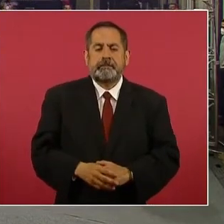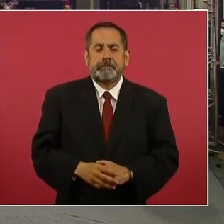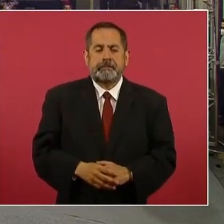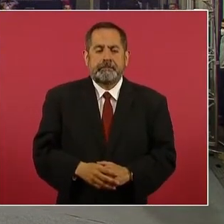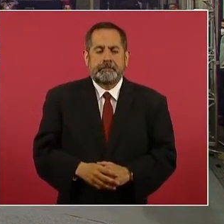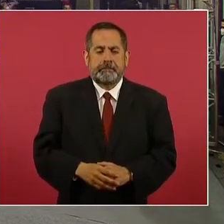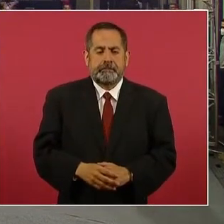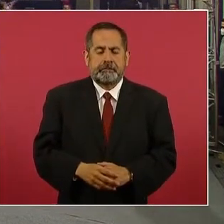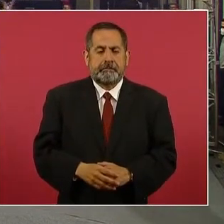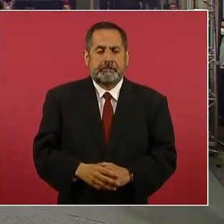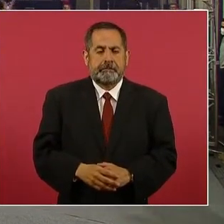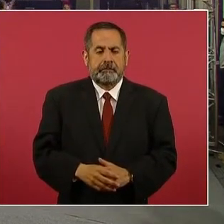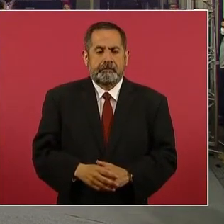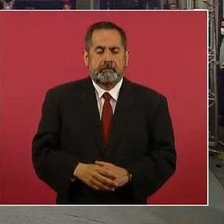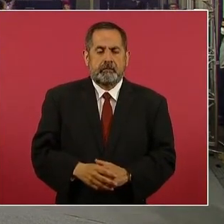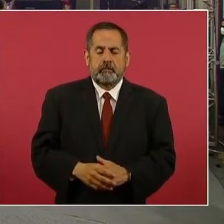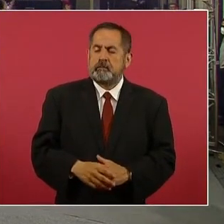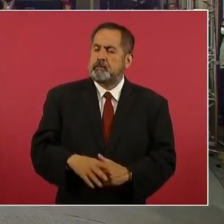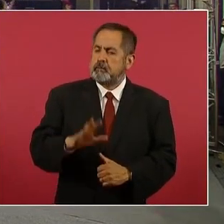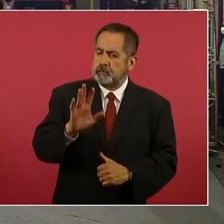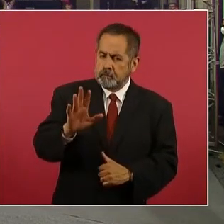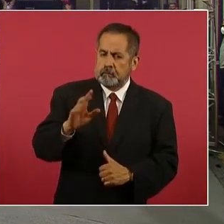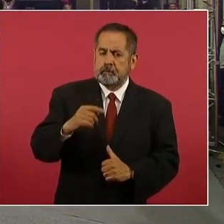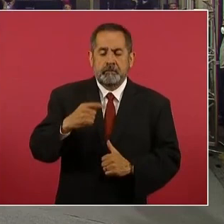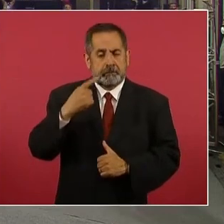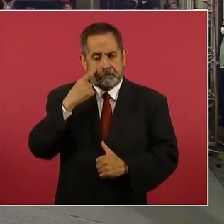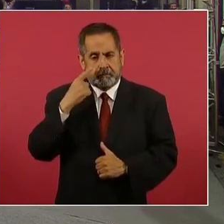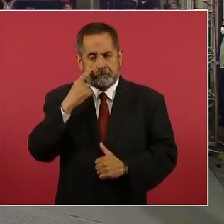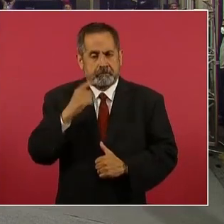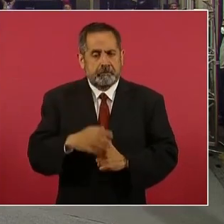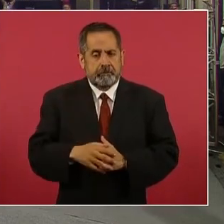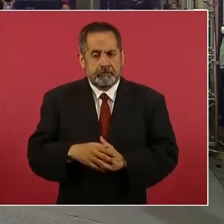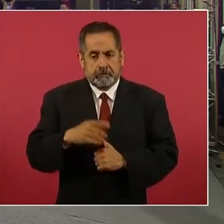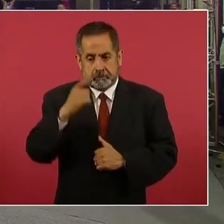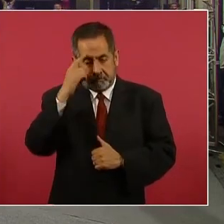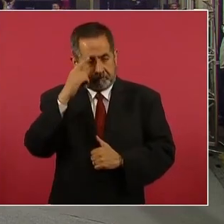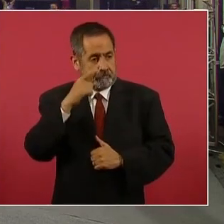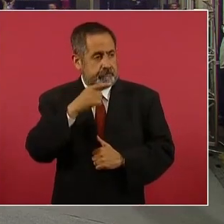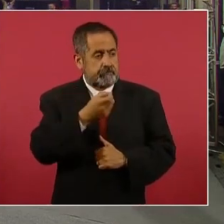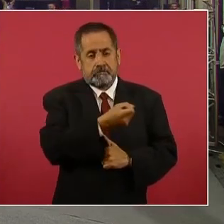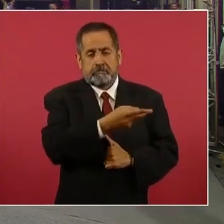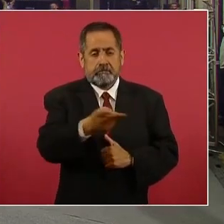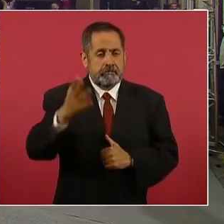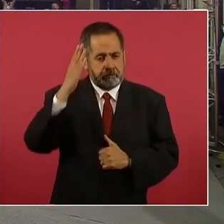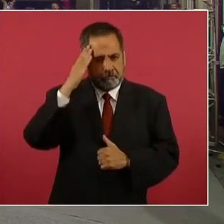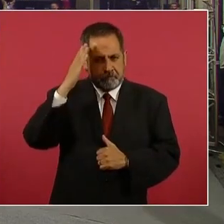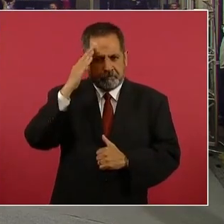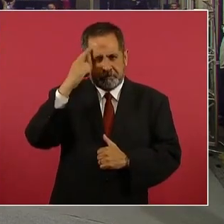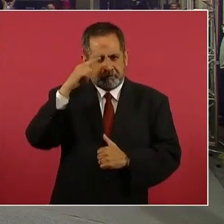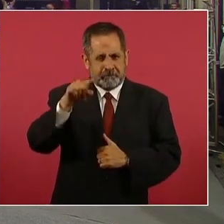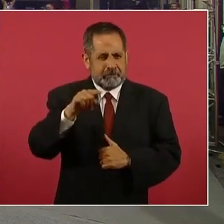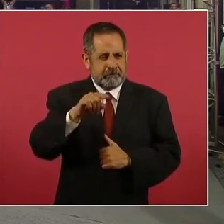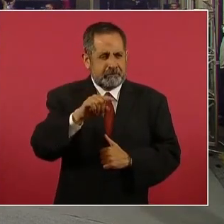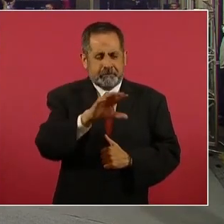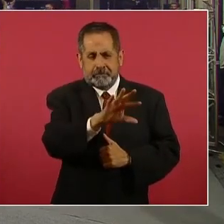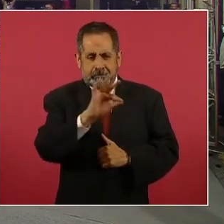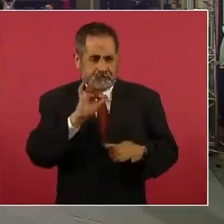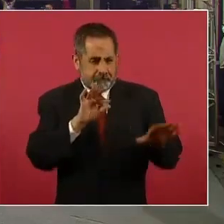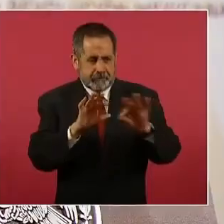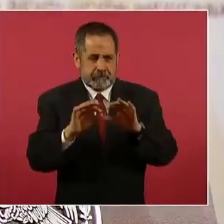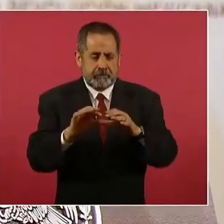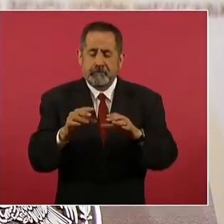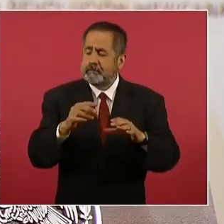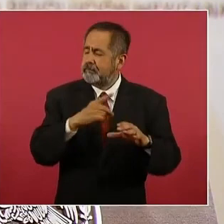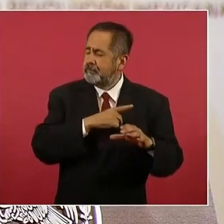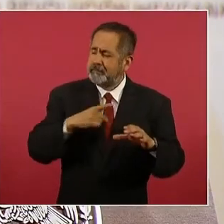los procesos para elegir a los dirigentes de los trabajadores tienen que ser